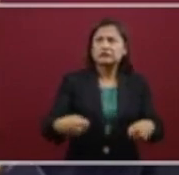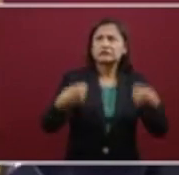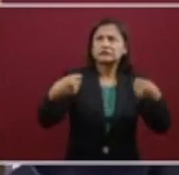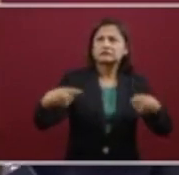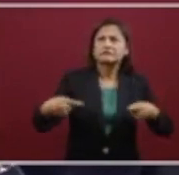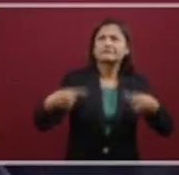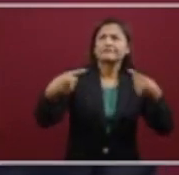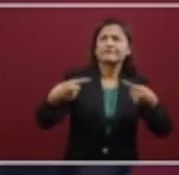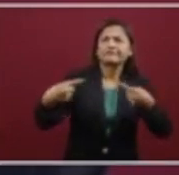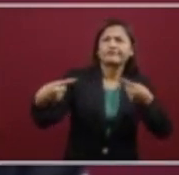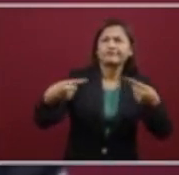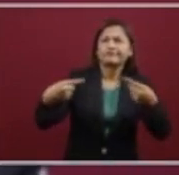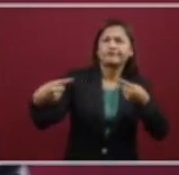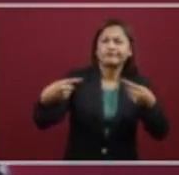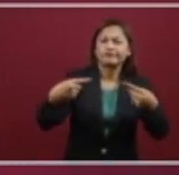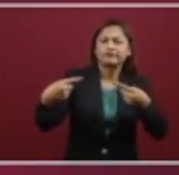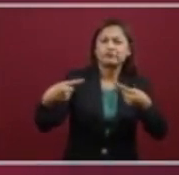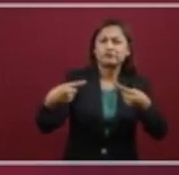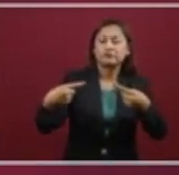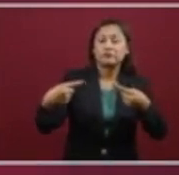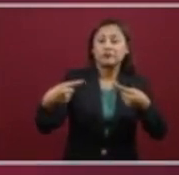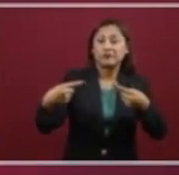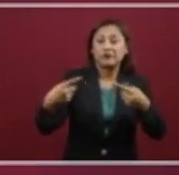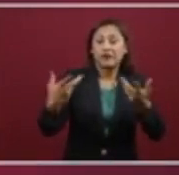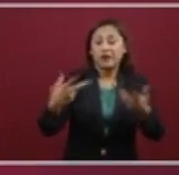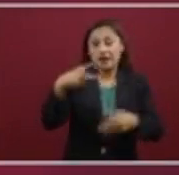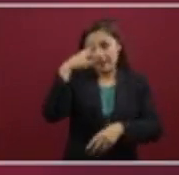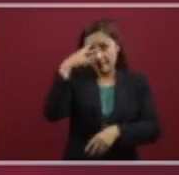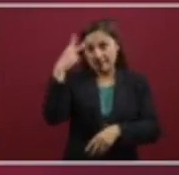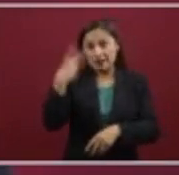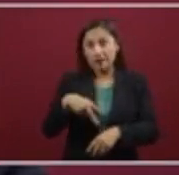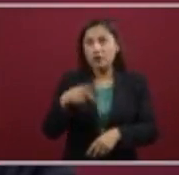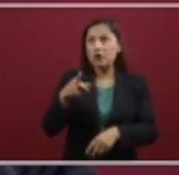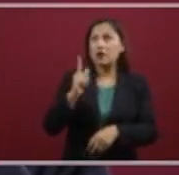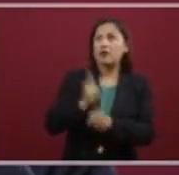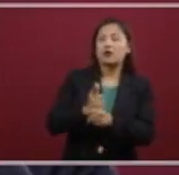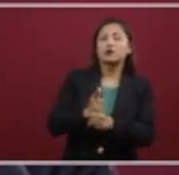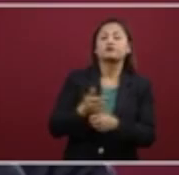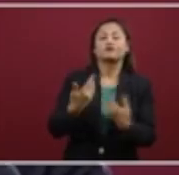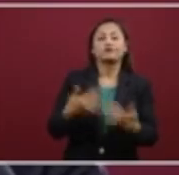este arancel para nosotros es importante.